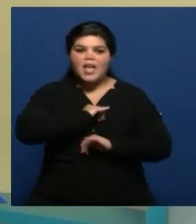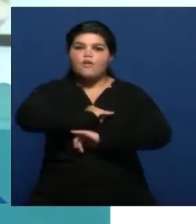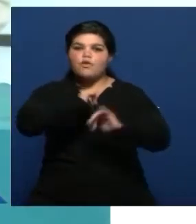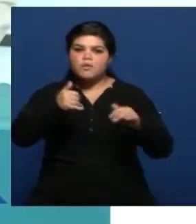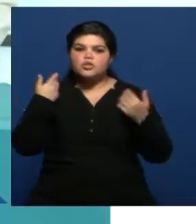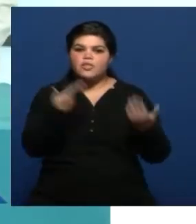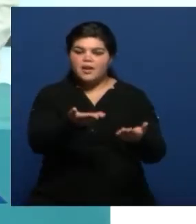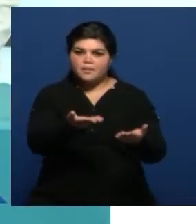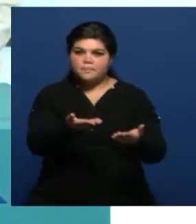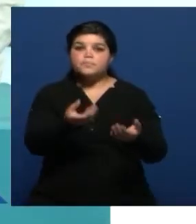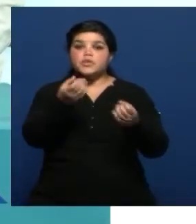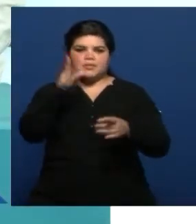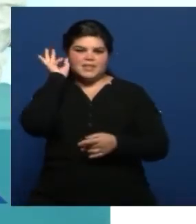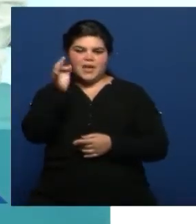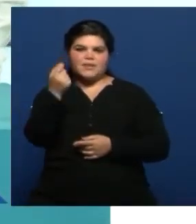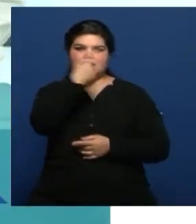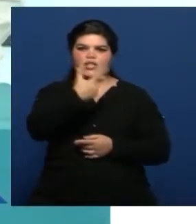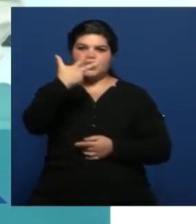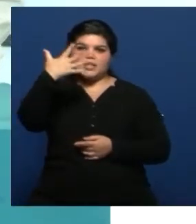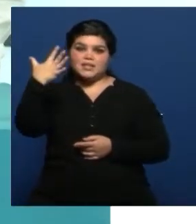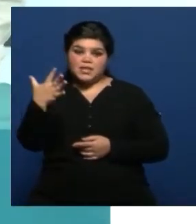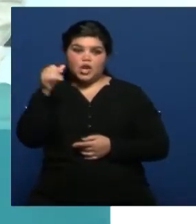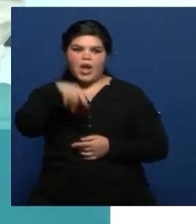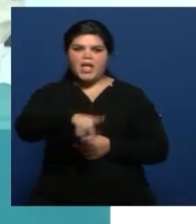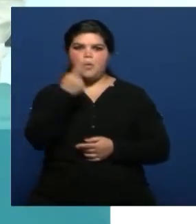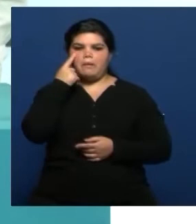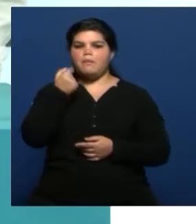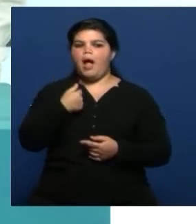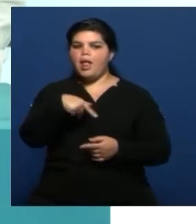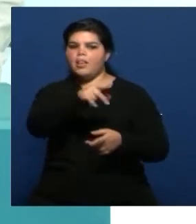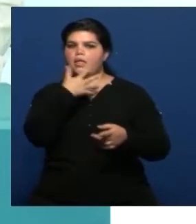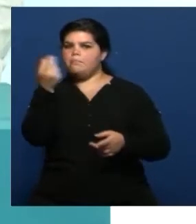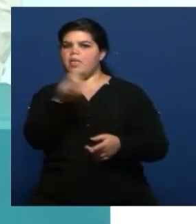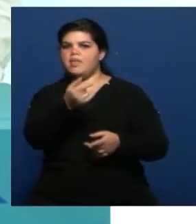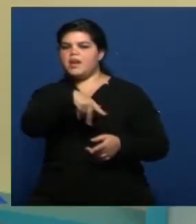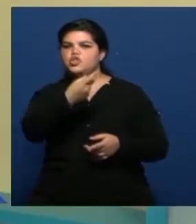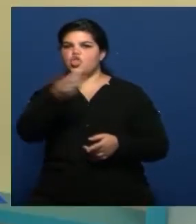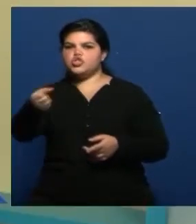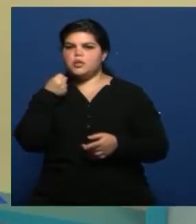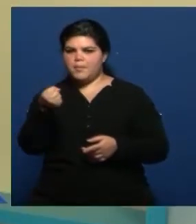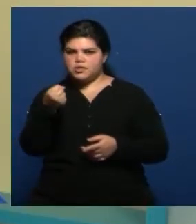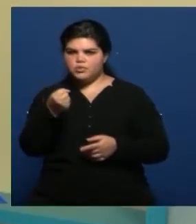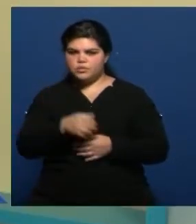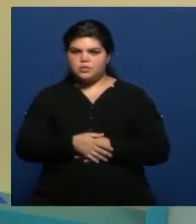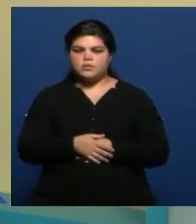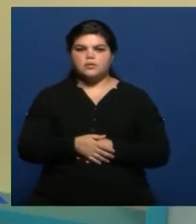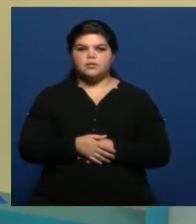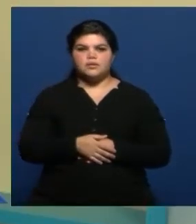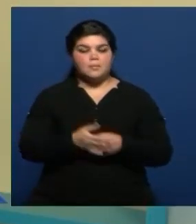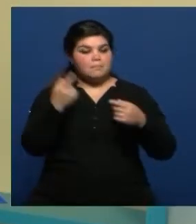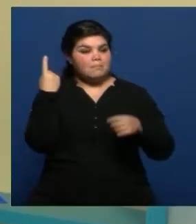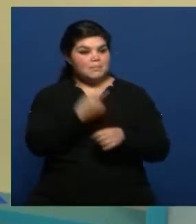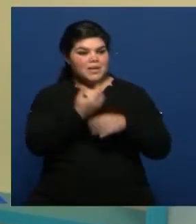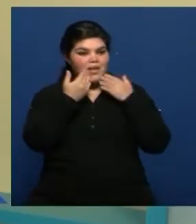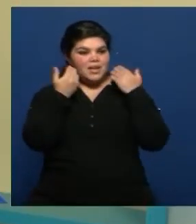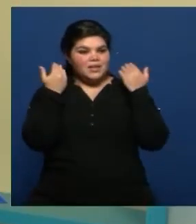sale 135, porque está puesto acá, no puede venir un vivo a decirme que esto vale 200 pesos. José Luis, hablando de información, gracias. Primero te agradezco